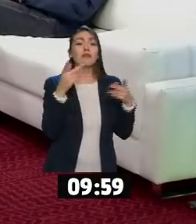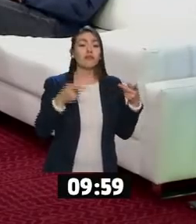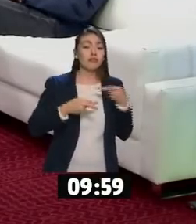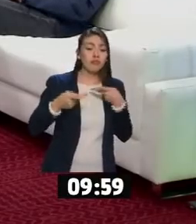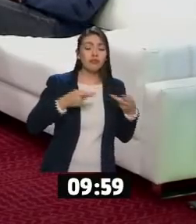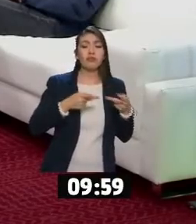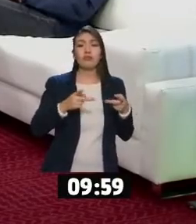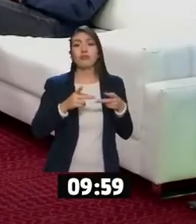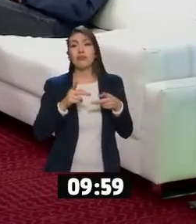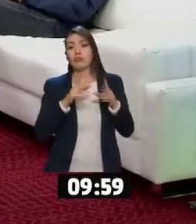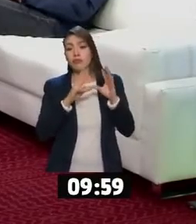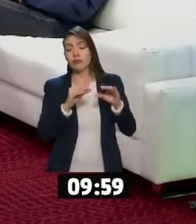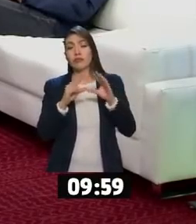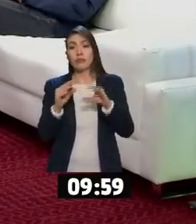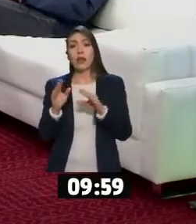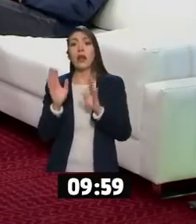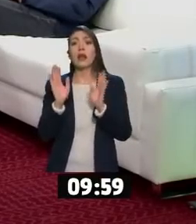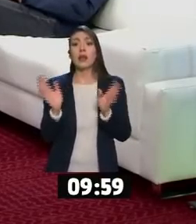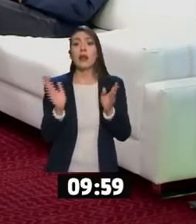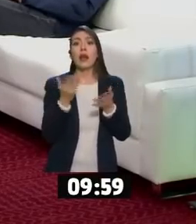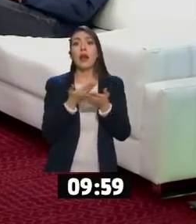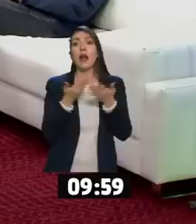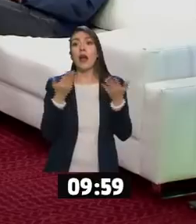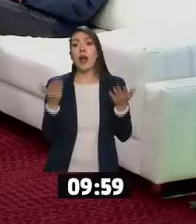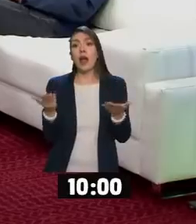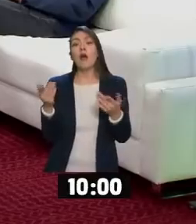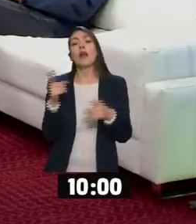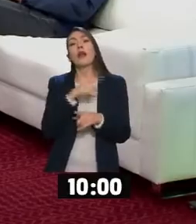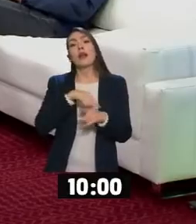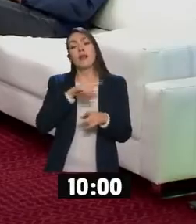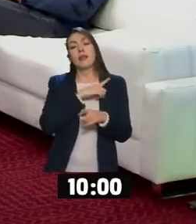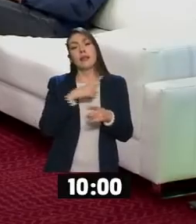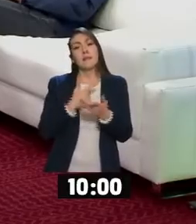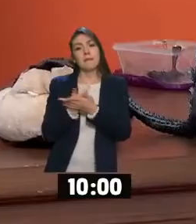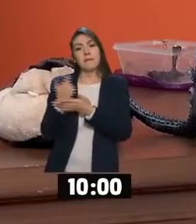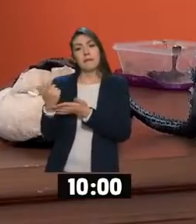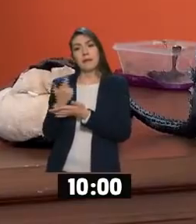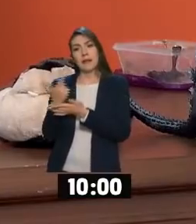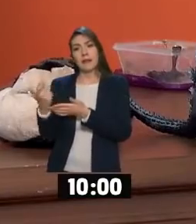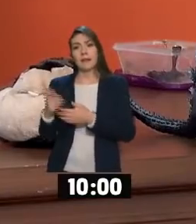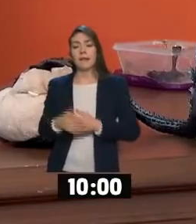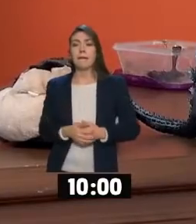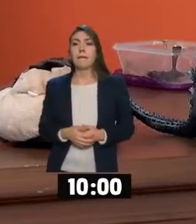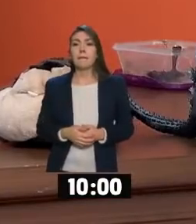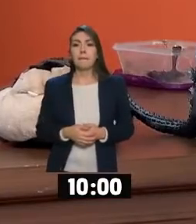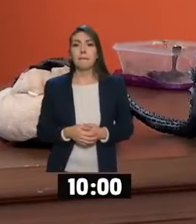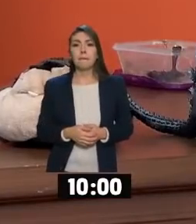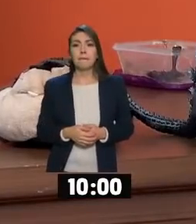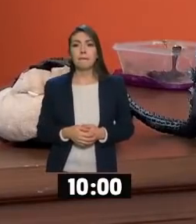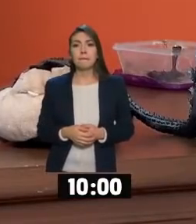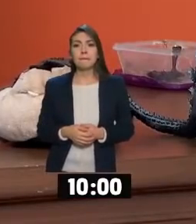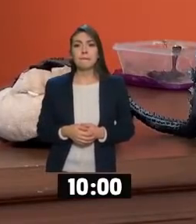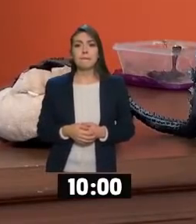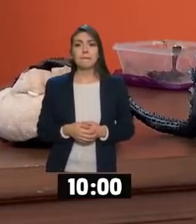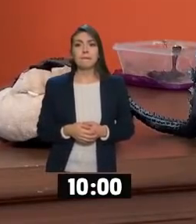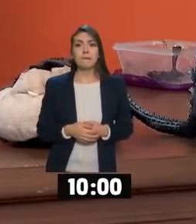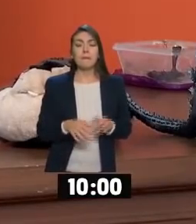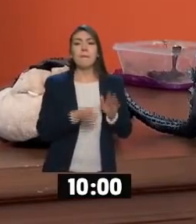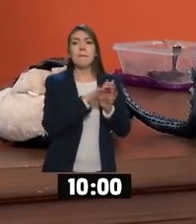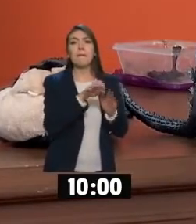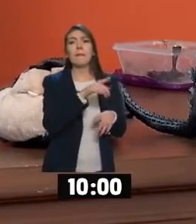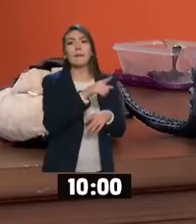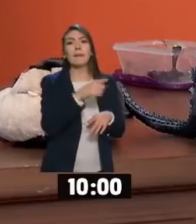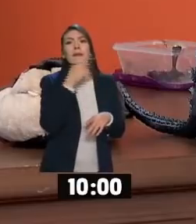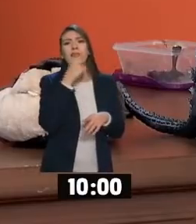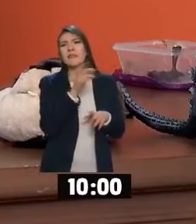hay esa imagen de que nada más los gringos atletas viven bien. No. Pero que dijera alguien, ay, pues que se salga, ¿no? Para que ya pueda ver